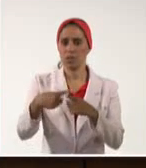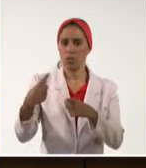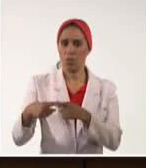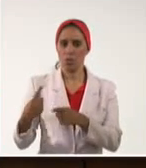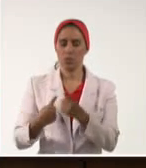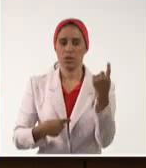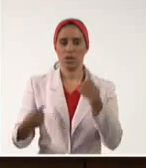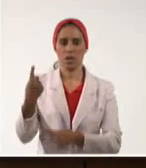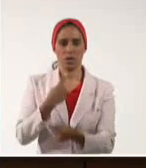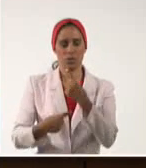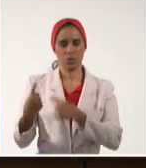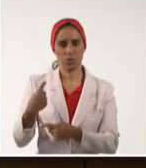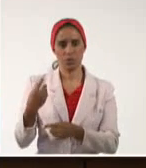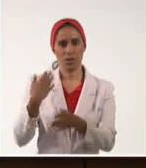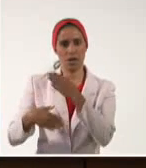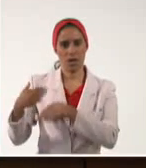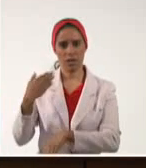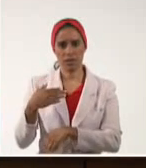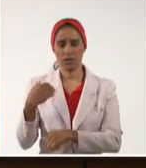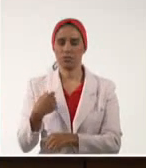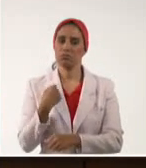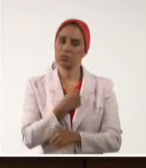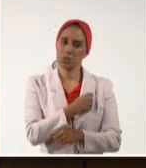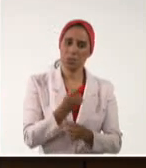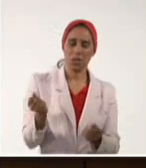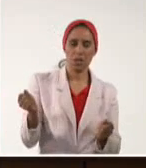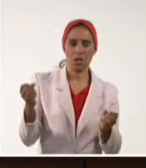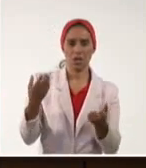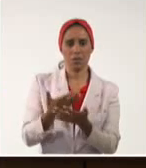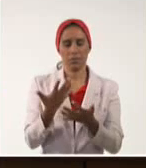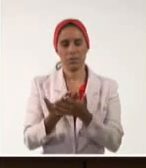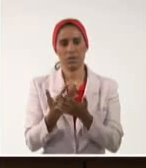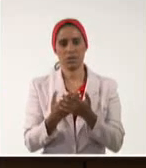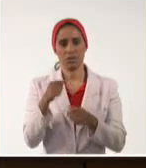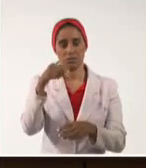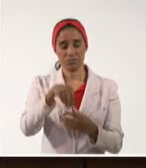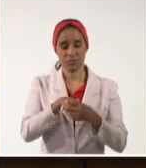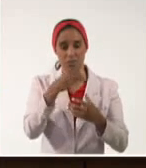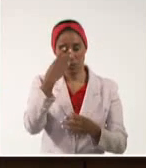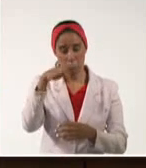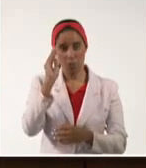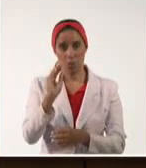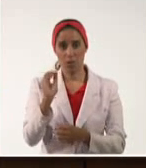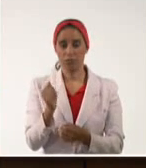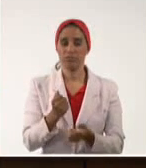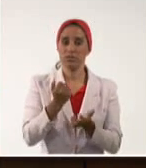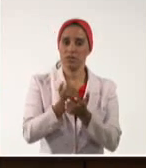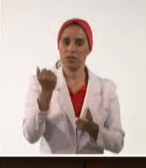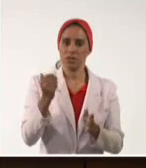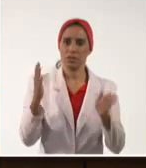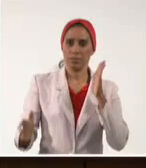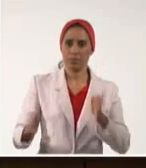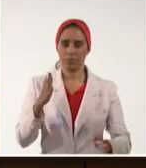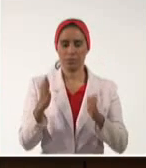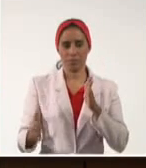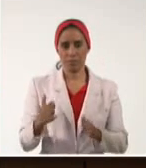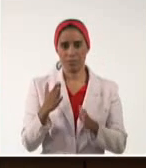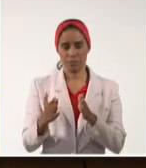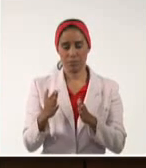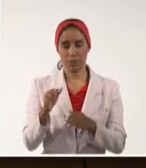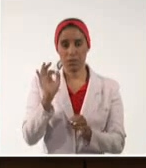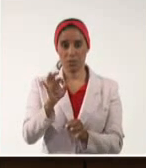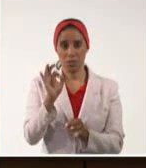vez tuvo una propiedad en Cuba. También establece que durante el periodo que media entre el derrocamiento del